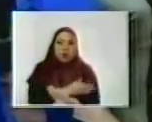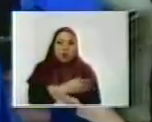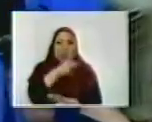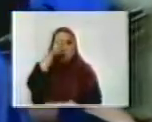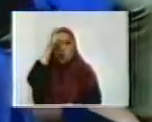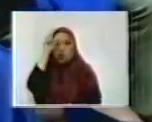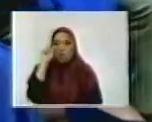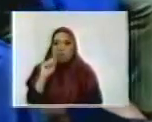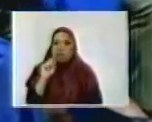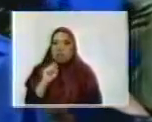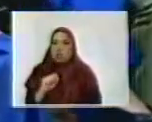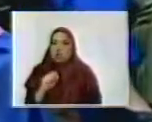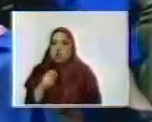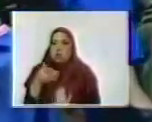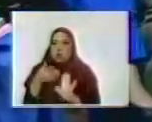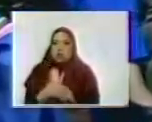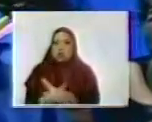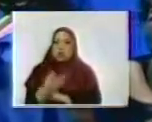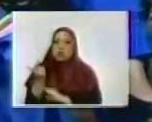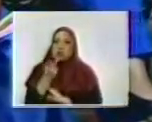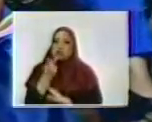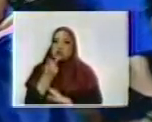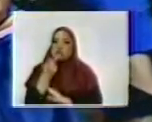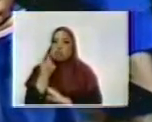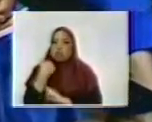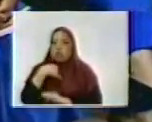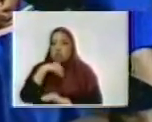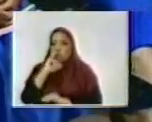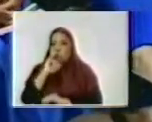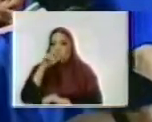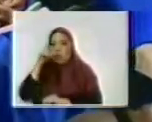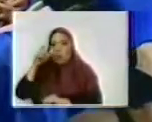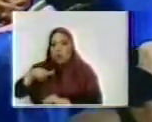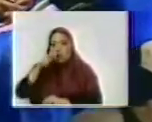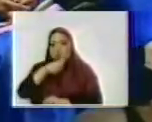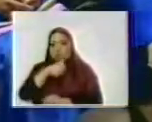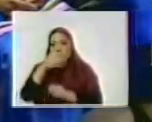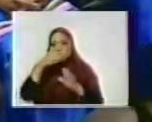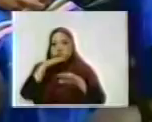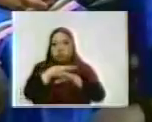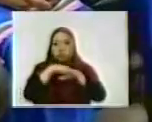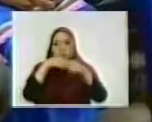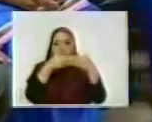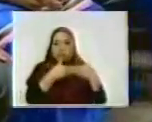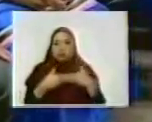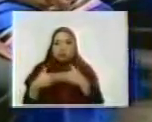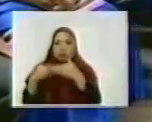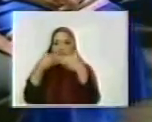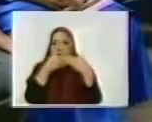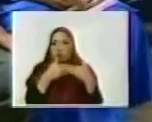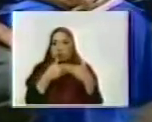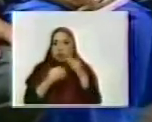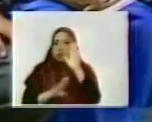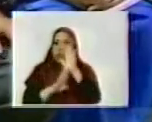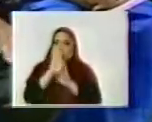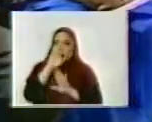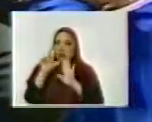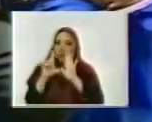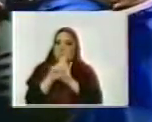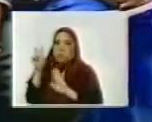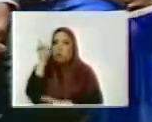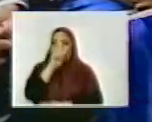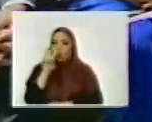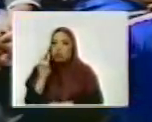puntofijista. Las dos formas que tiene el capitalismo atrasado, subdesarrollado y